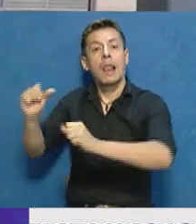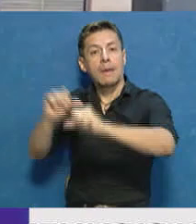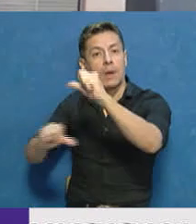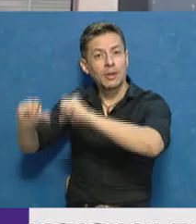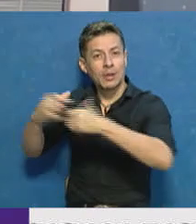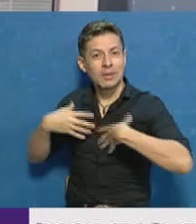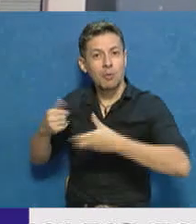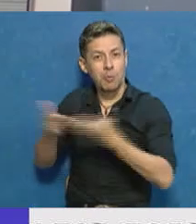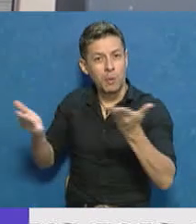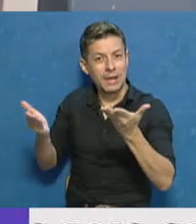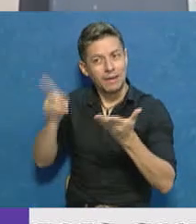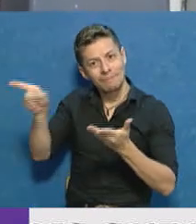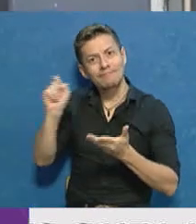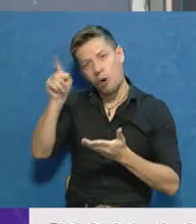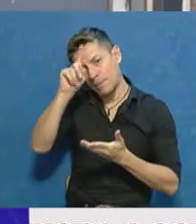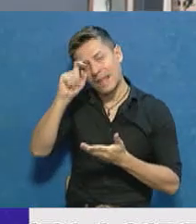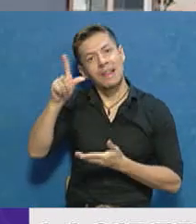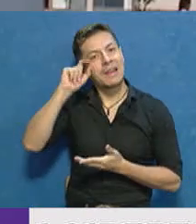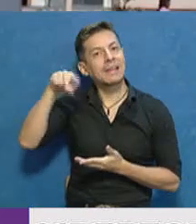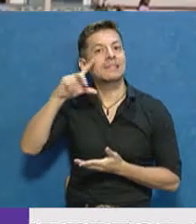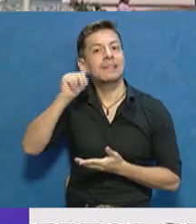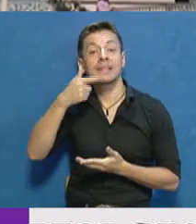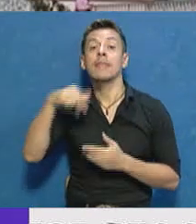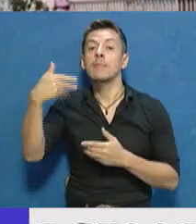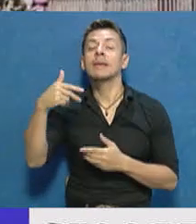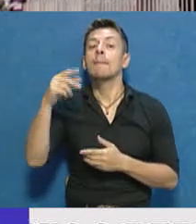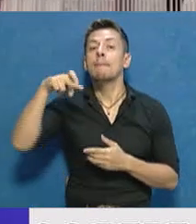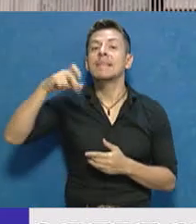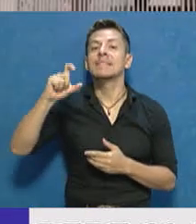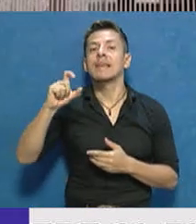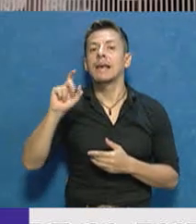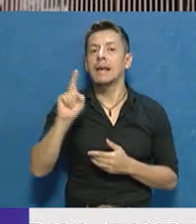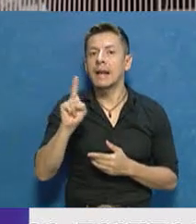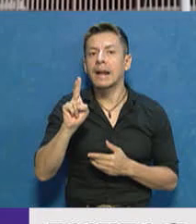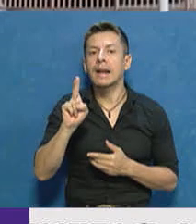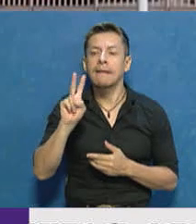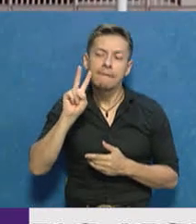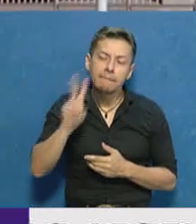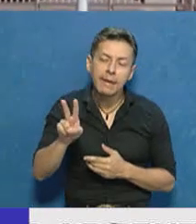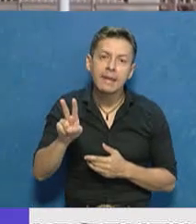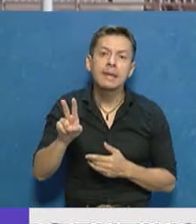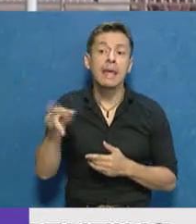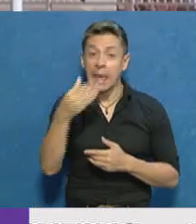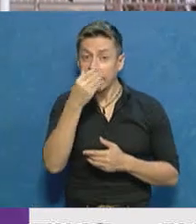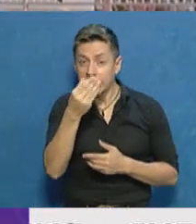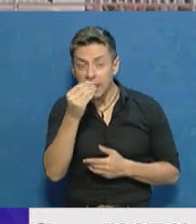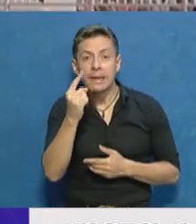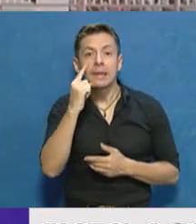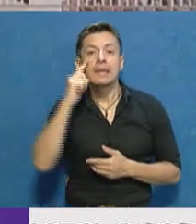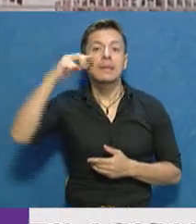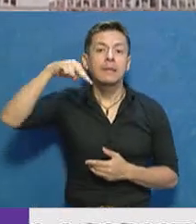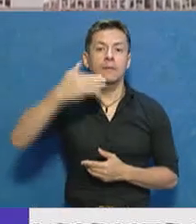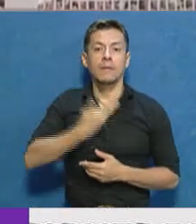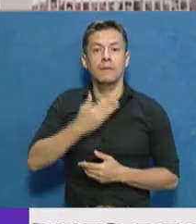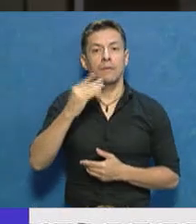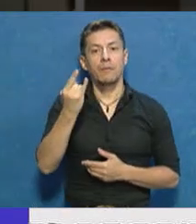ahí, la primera prueba que se hace es la PCR para descartar que tenga influenza o no tenga influenza, la famosa gripe. Si es positiva, bueno,